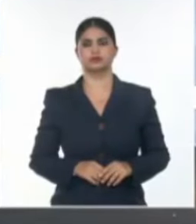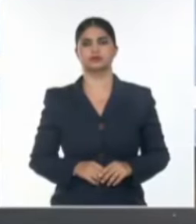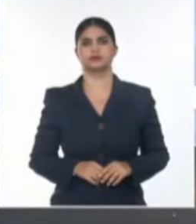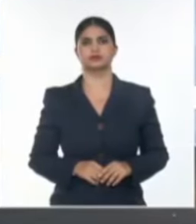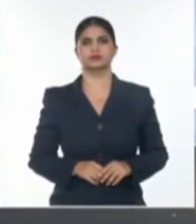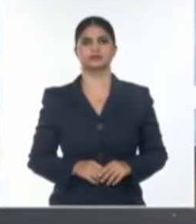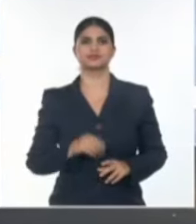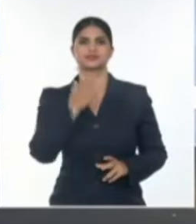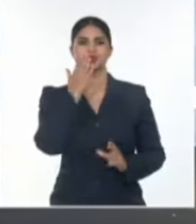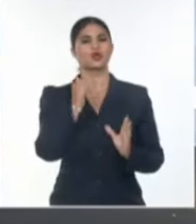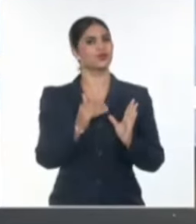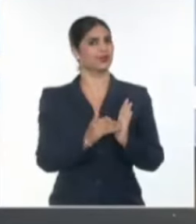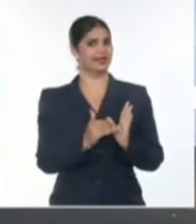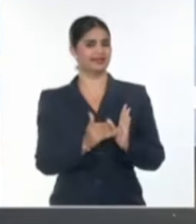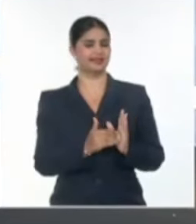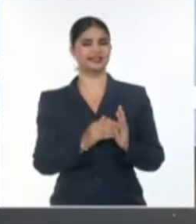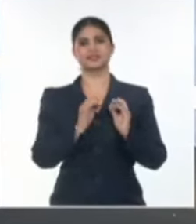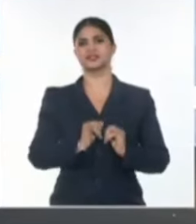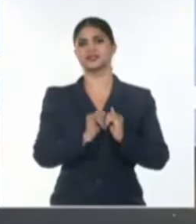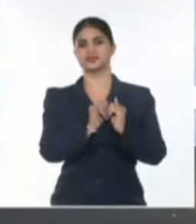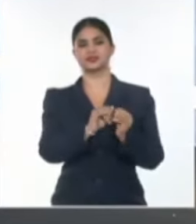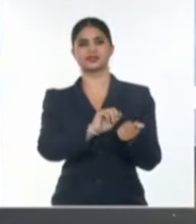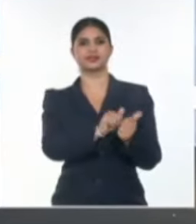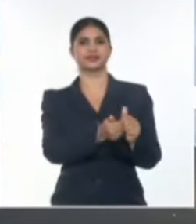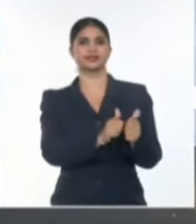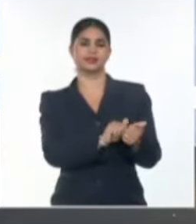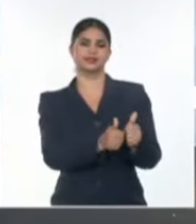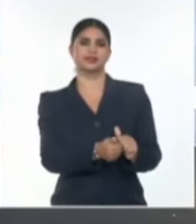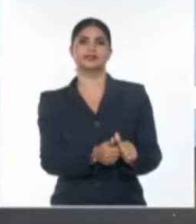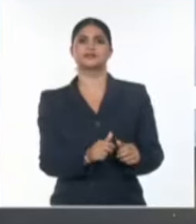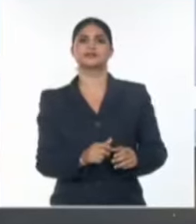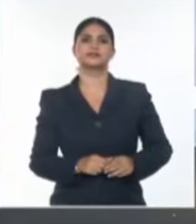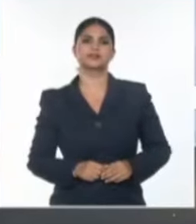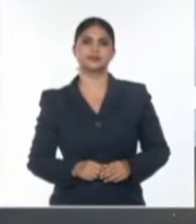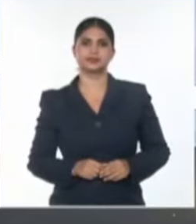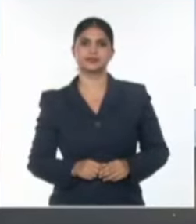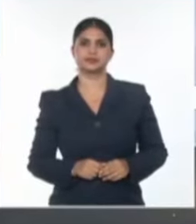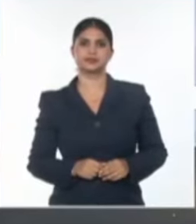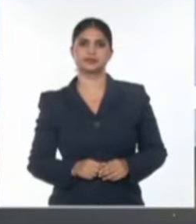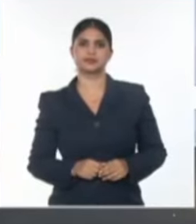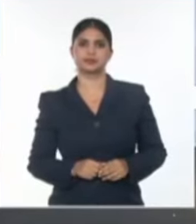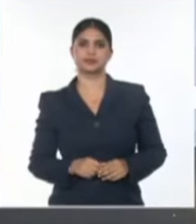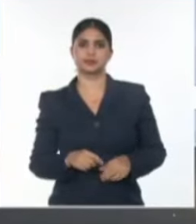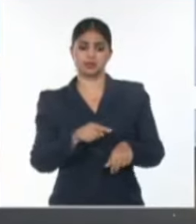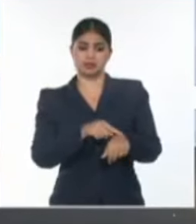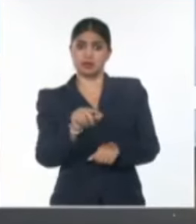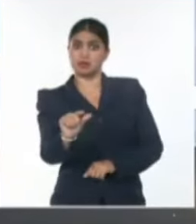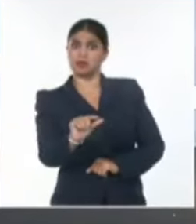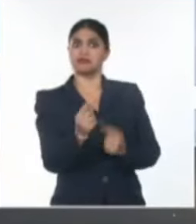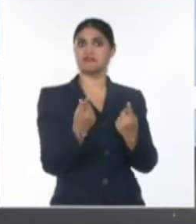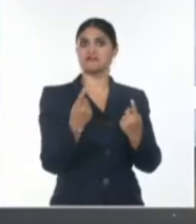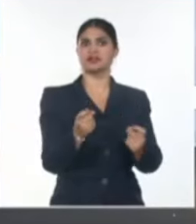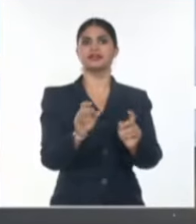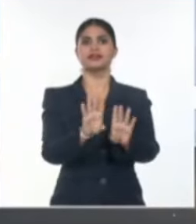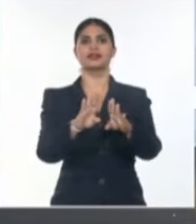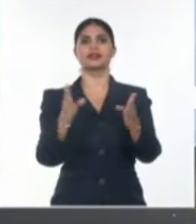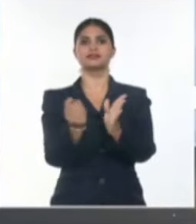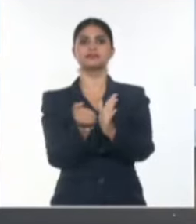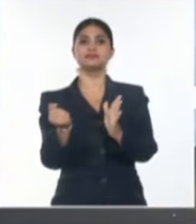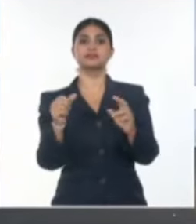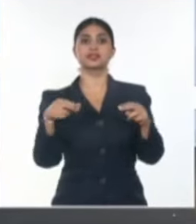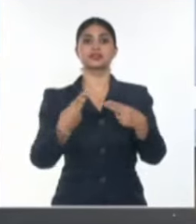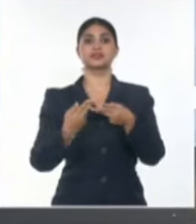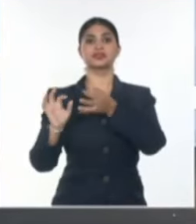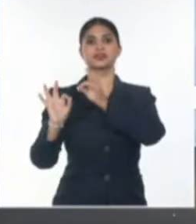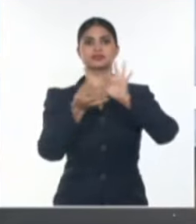Muy buenas tardes, ya estamos con los deportes al mediodía. Apenas nos separan unas horas para la inauguración oficial de los Juegos